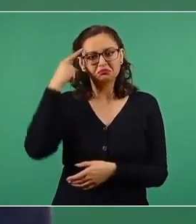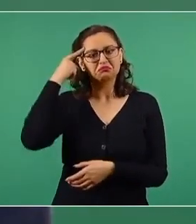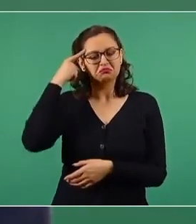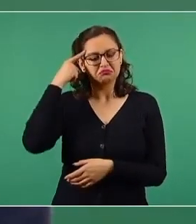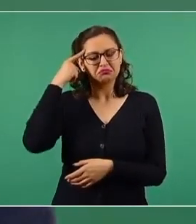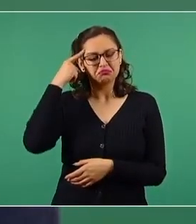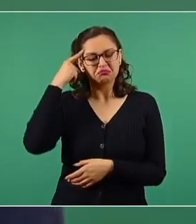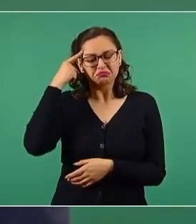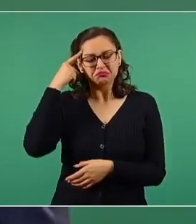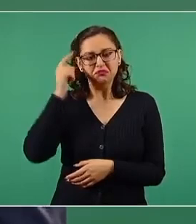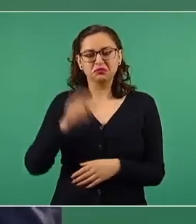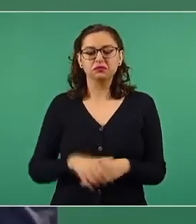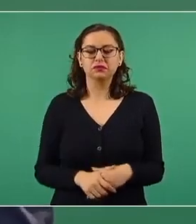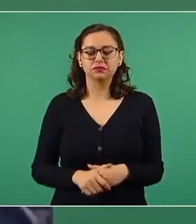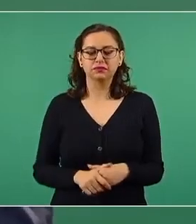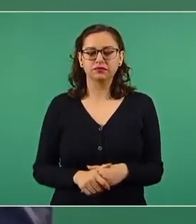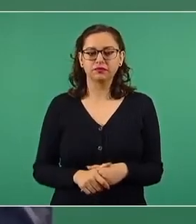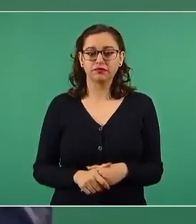Estoy hablando